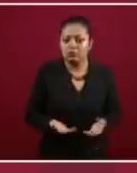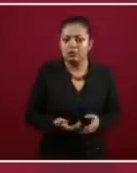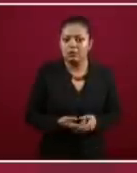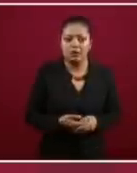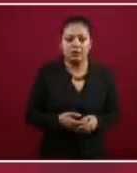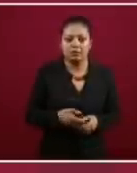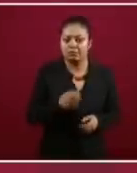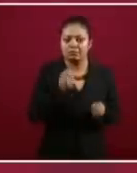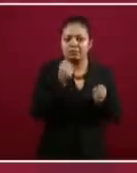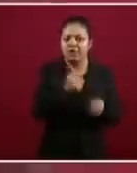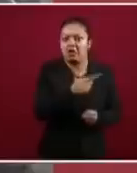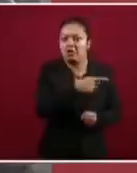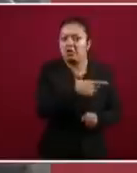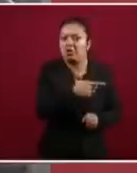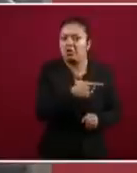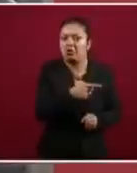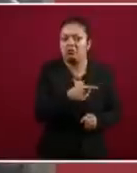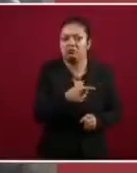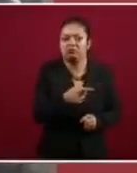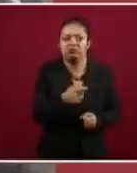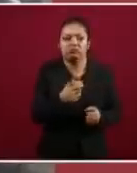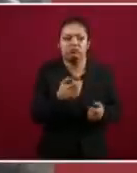a defraudar por completo.